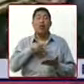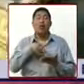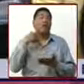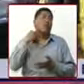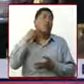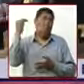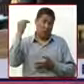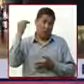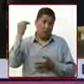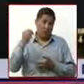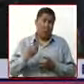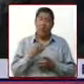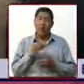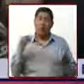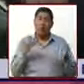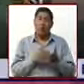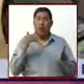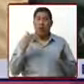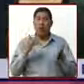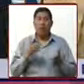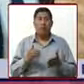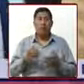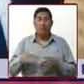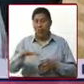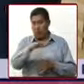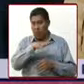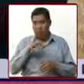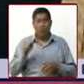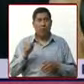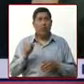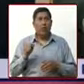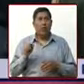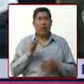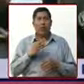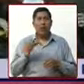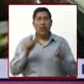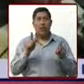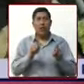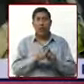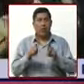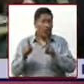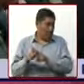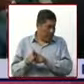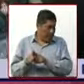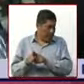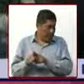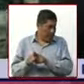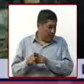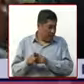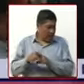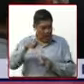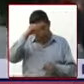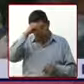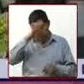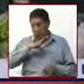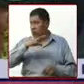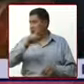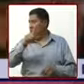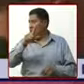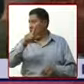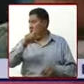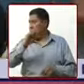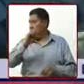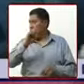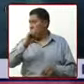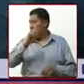Murillo, operando en contra de los intereses del pueblo boliviano. Así también presentamos al señor Leonel